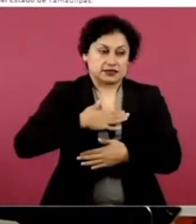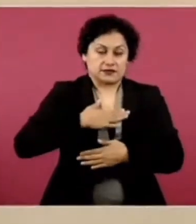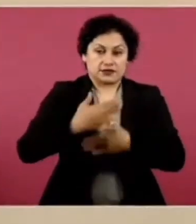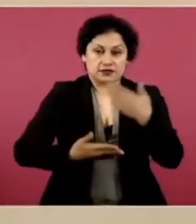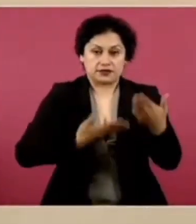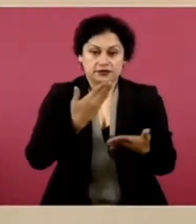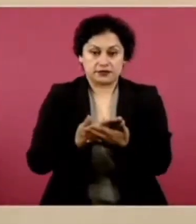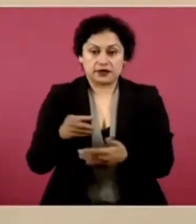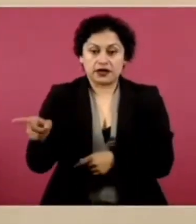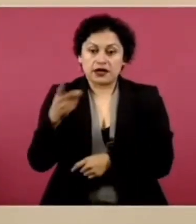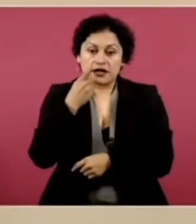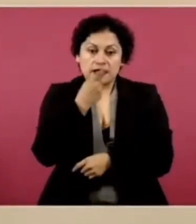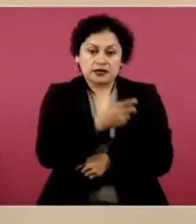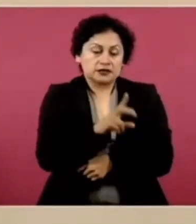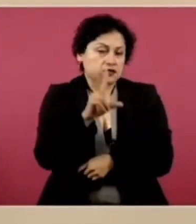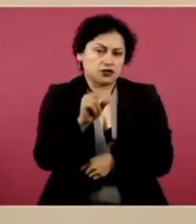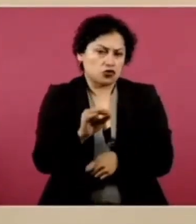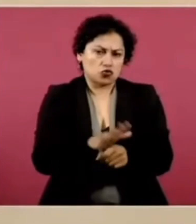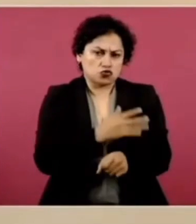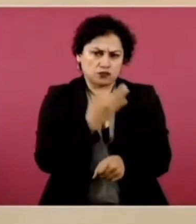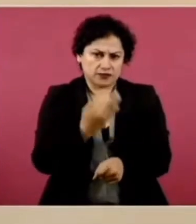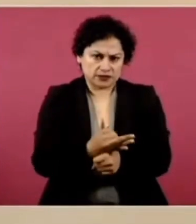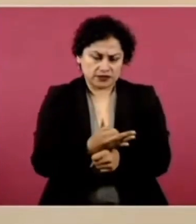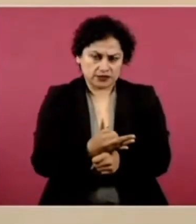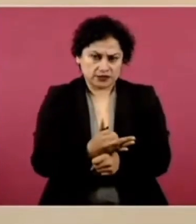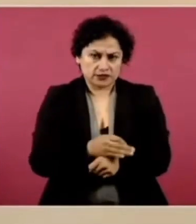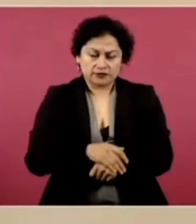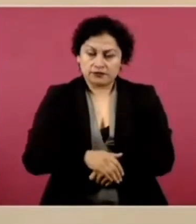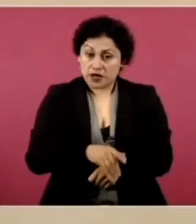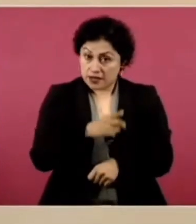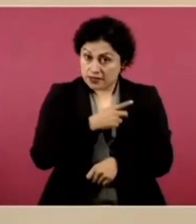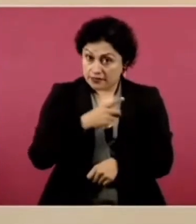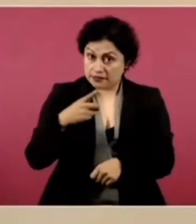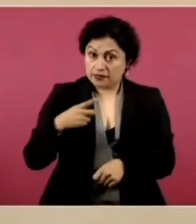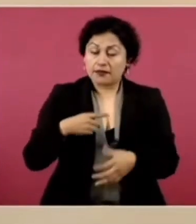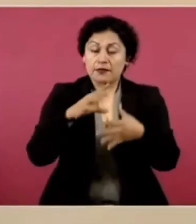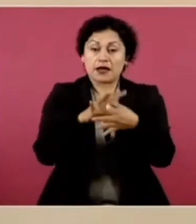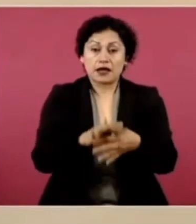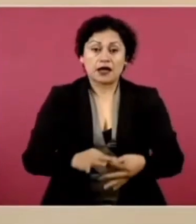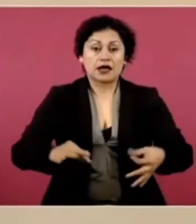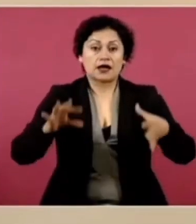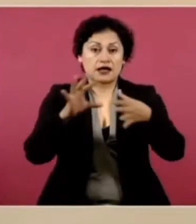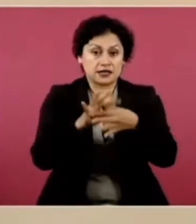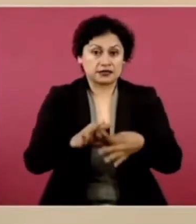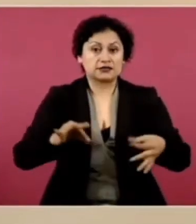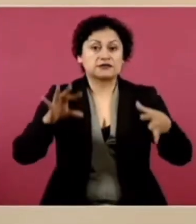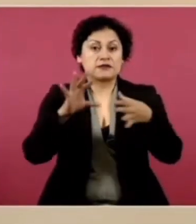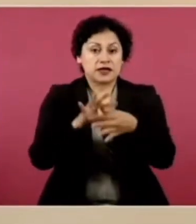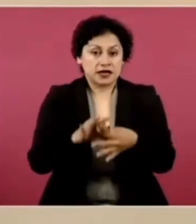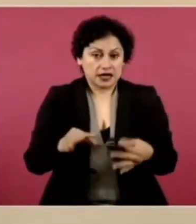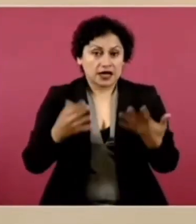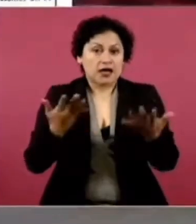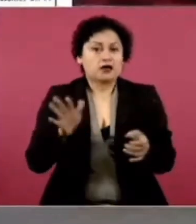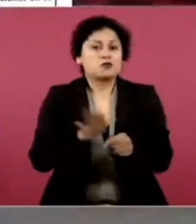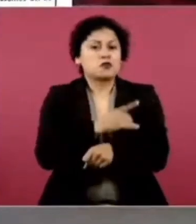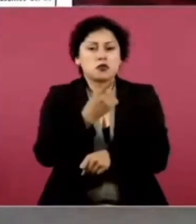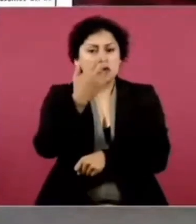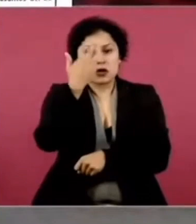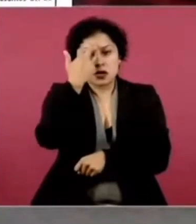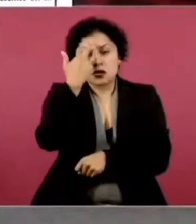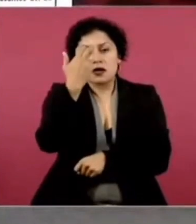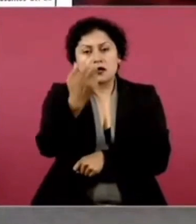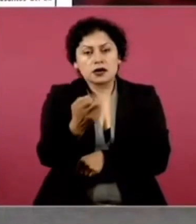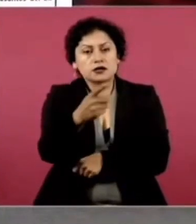utilizar la frase por necesidades del servicio, sino que hay que justificarlo y sobre todo tomar en consideración la naturaleza